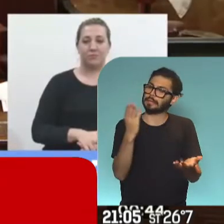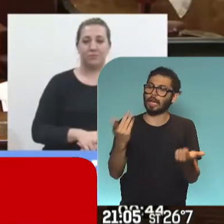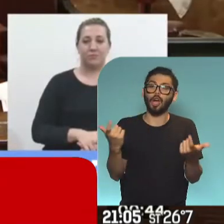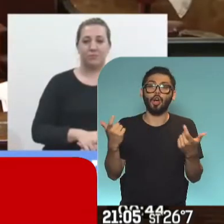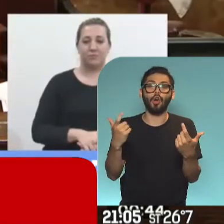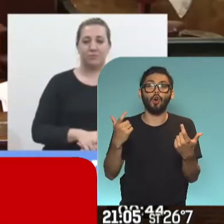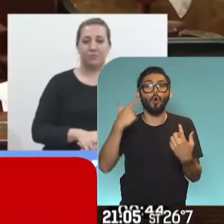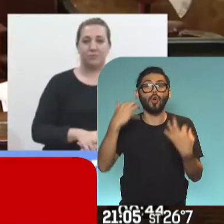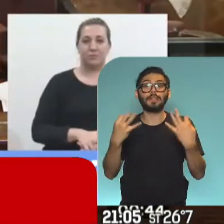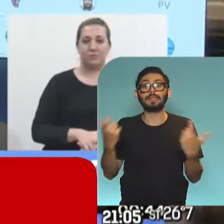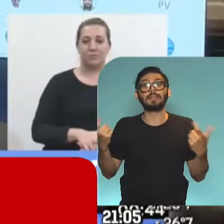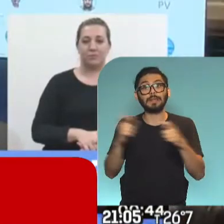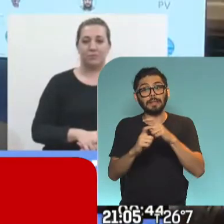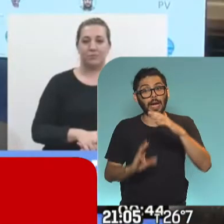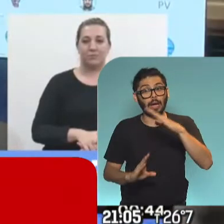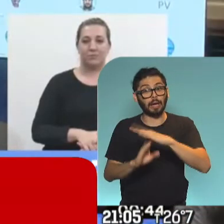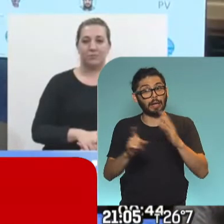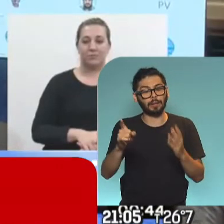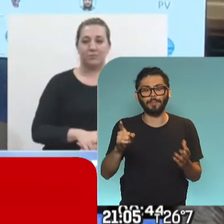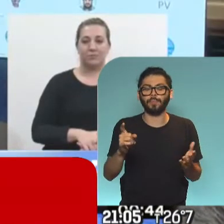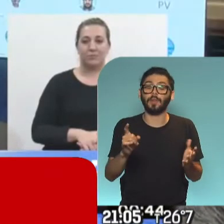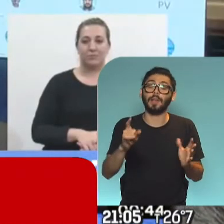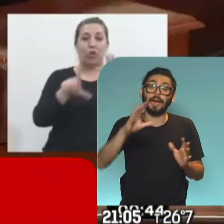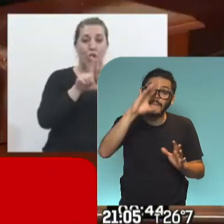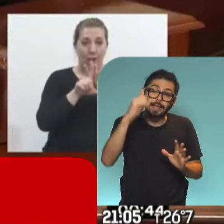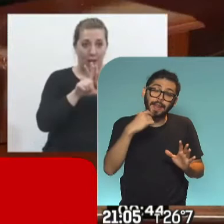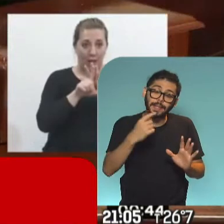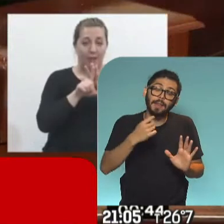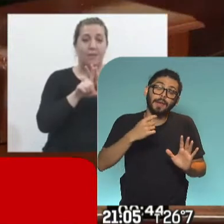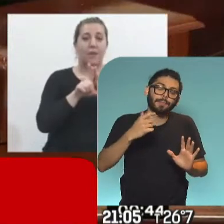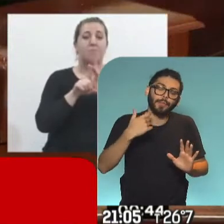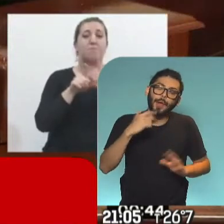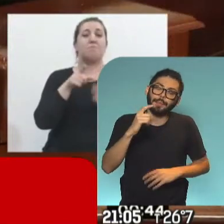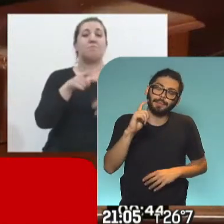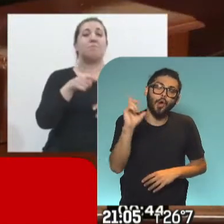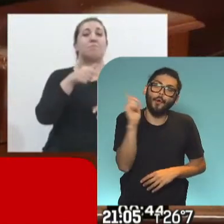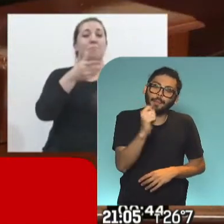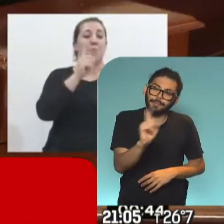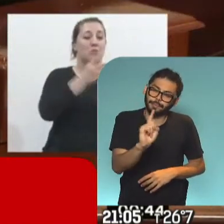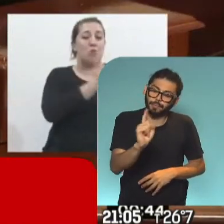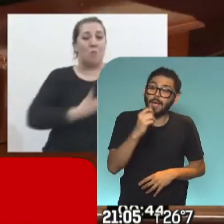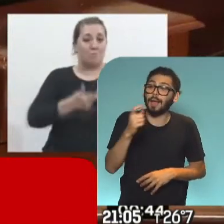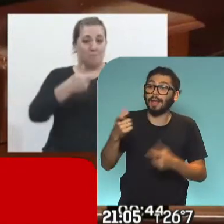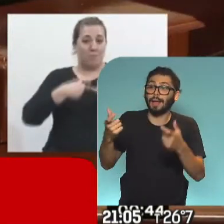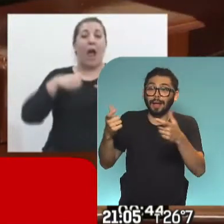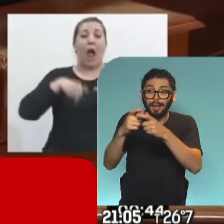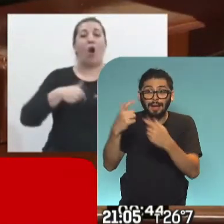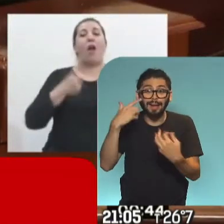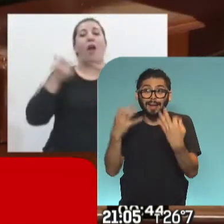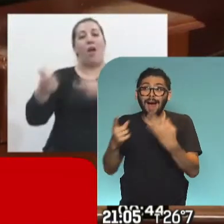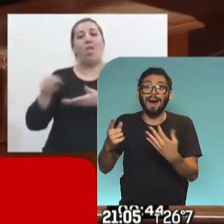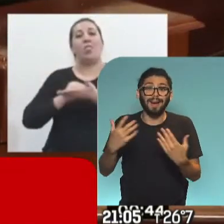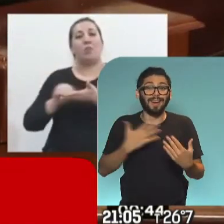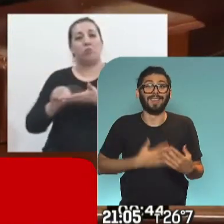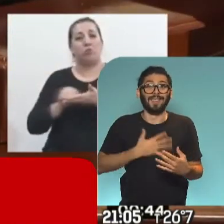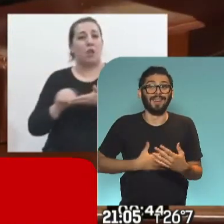Justicia. Y dice Cristina, no deberíamos extrañarnos si esta Corte, que consintió alegremente el mayor endeudamiento del que